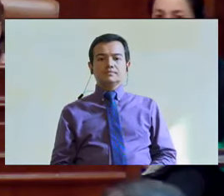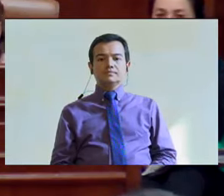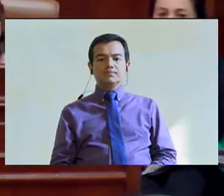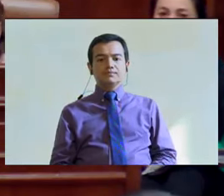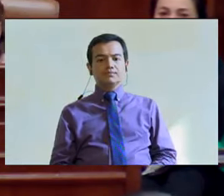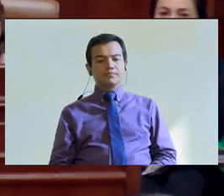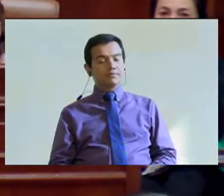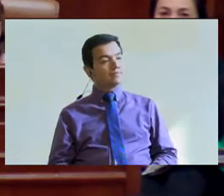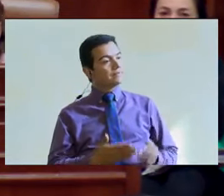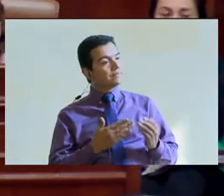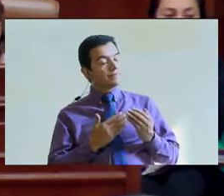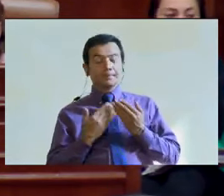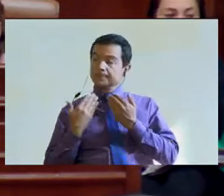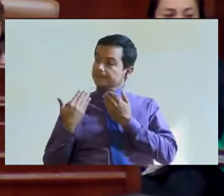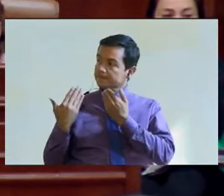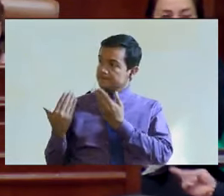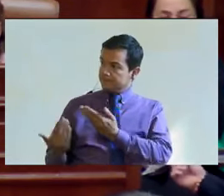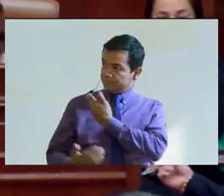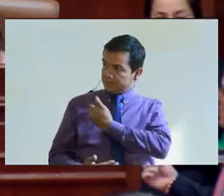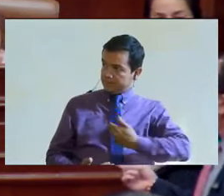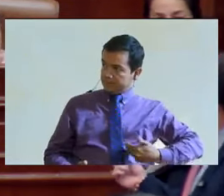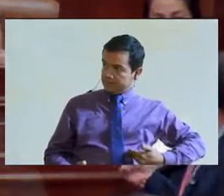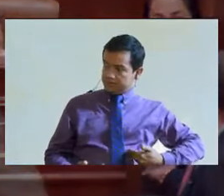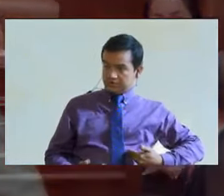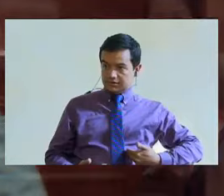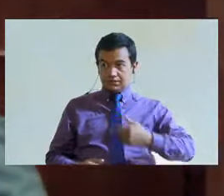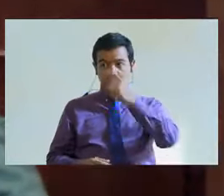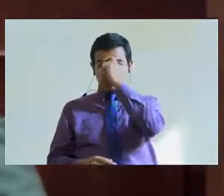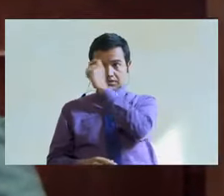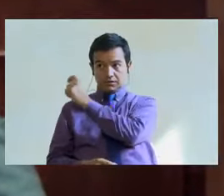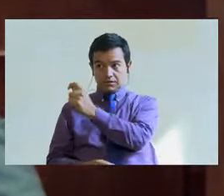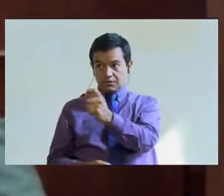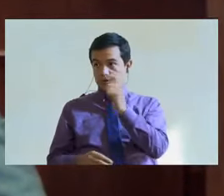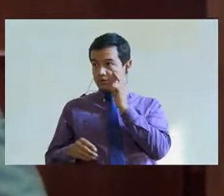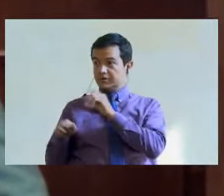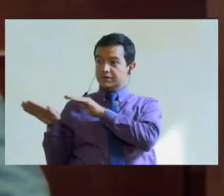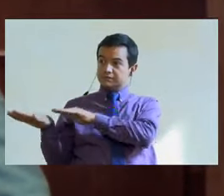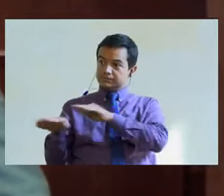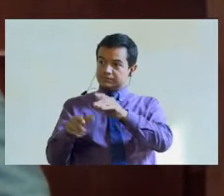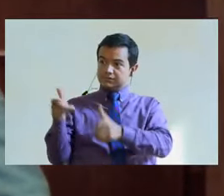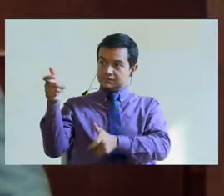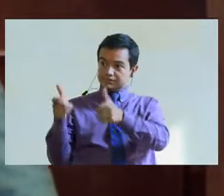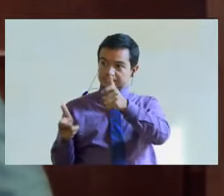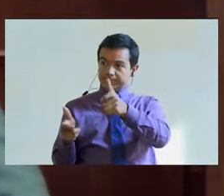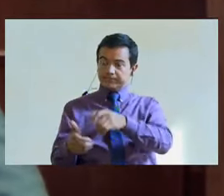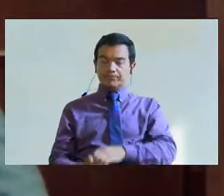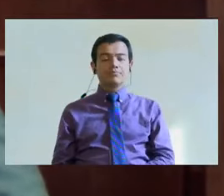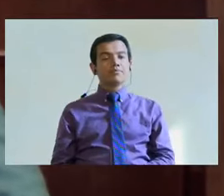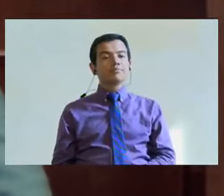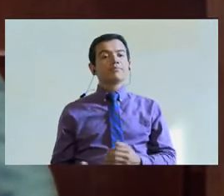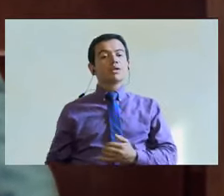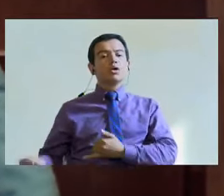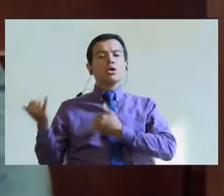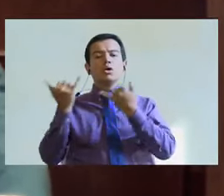señora presidente honorables representantes de la cámara Hoy es un día que